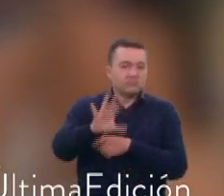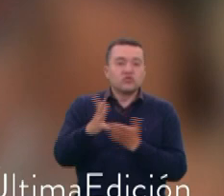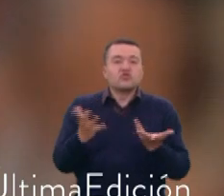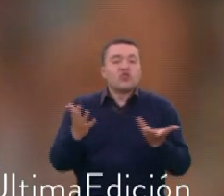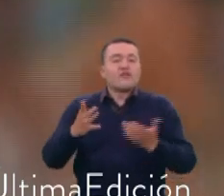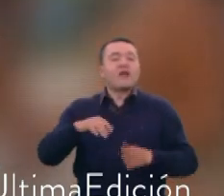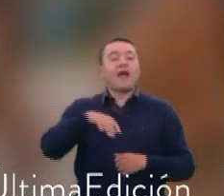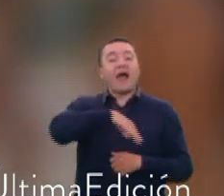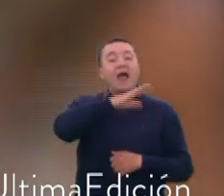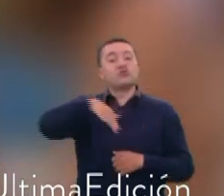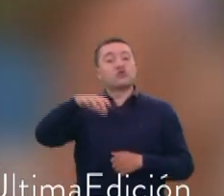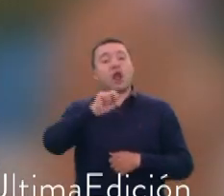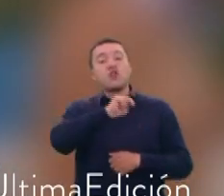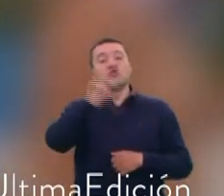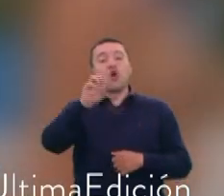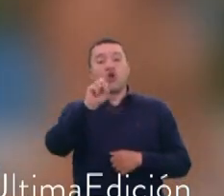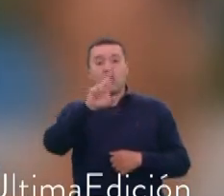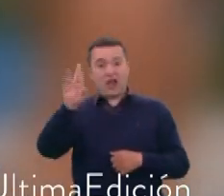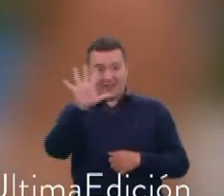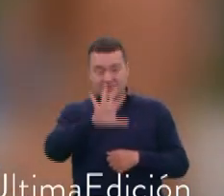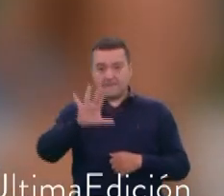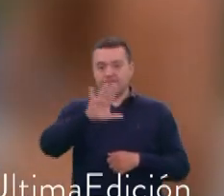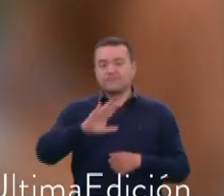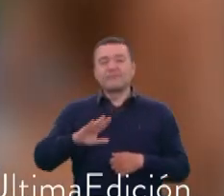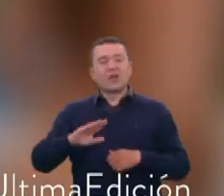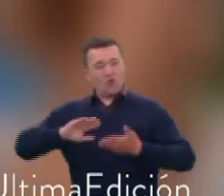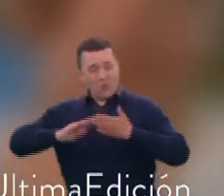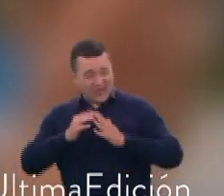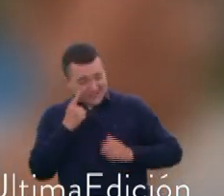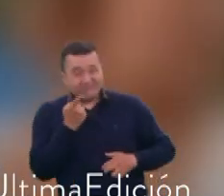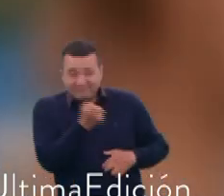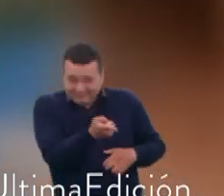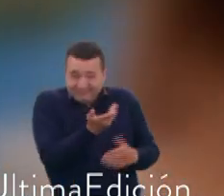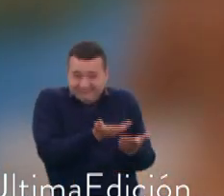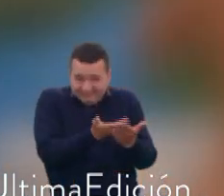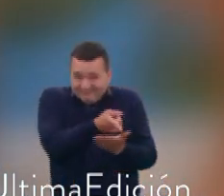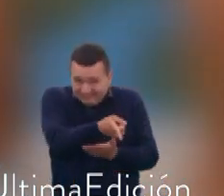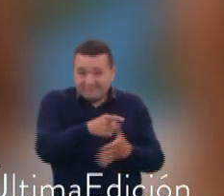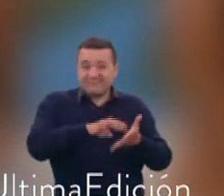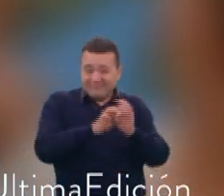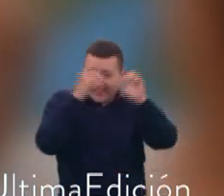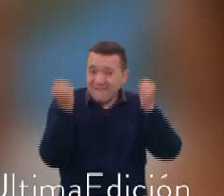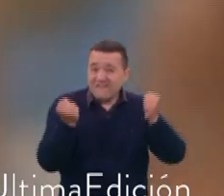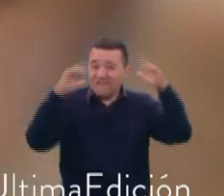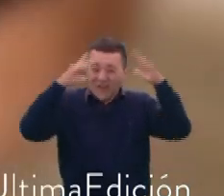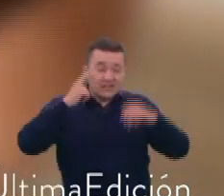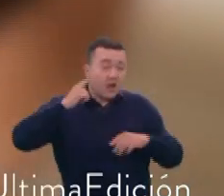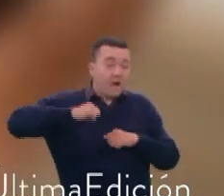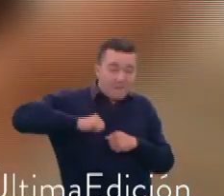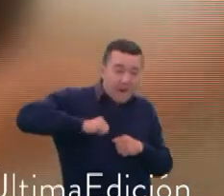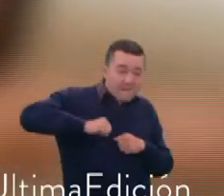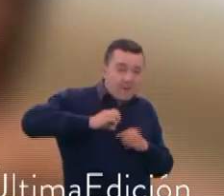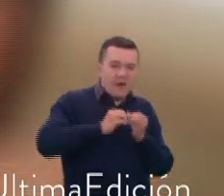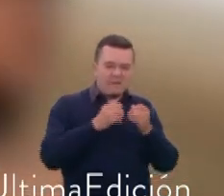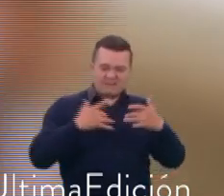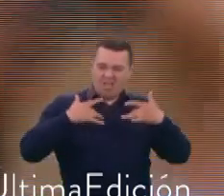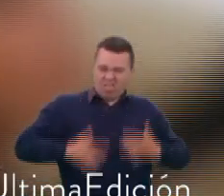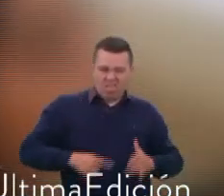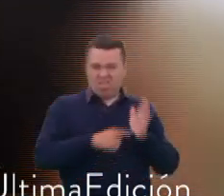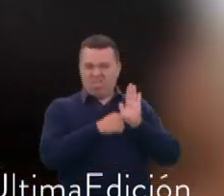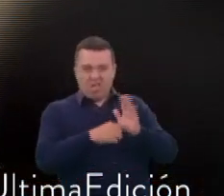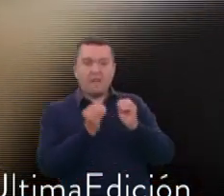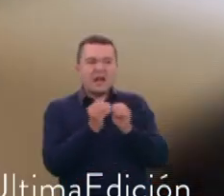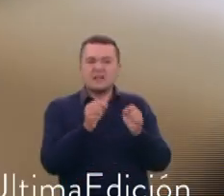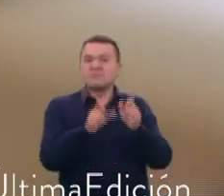Las imágenes, según la comunidad cercana, están acompañadas de ruido a alto volumen, exhibicionismo y discusiones que tienen con dolor